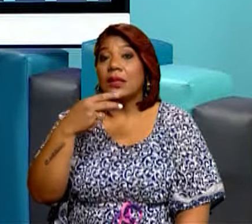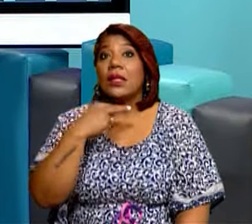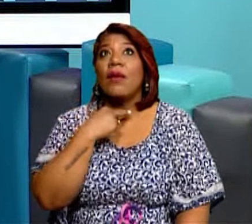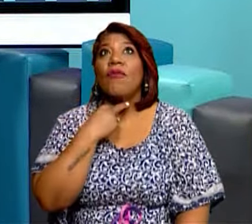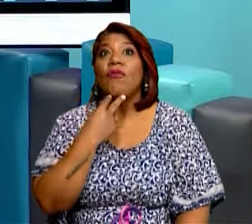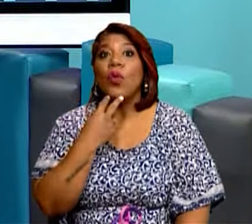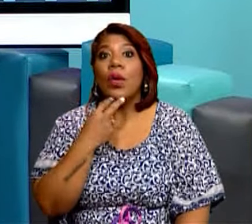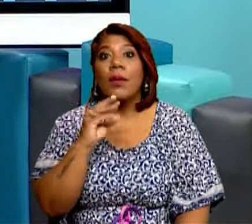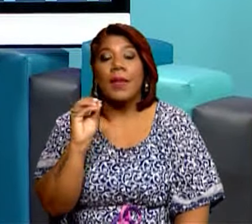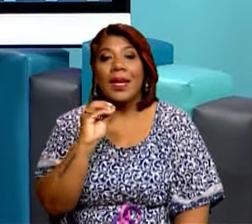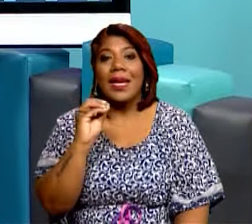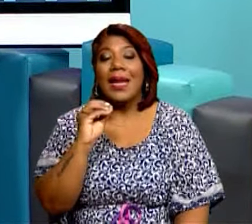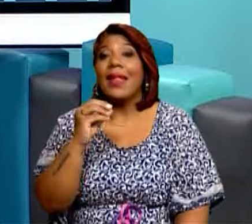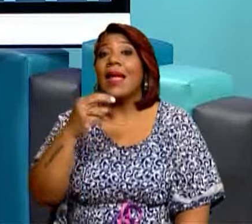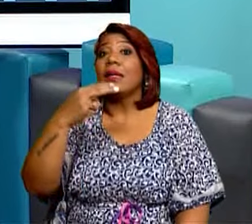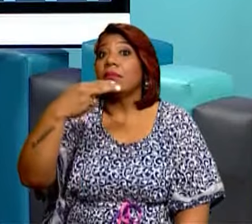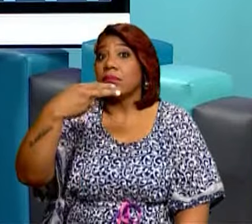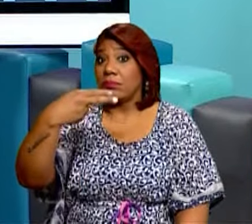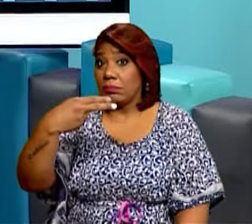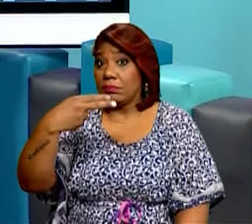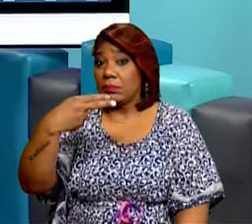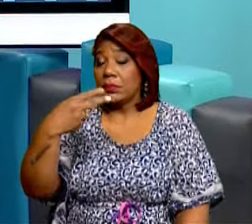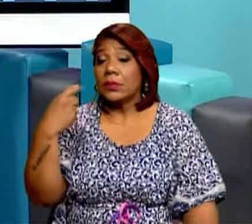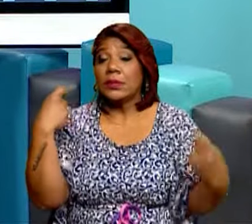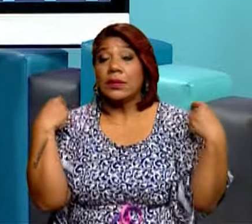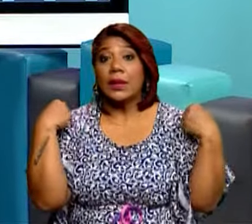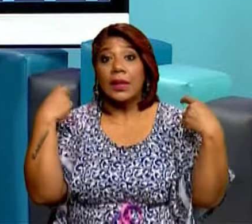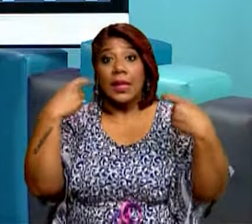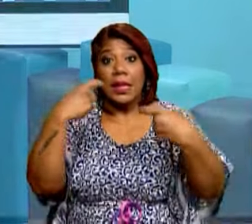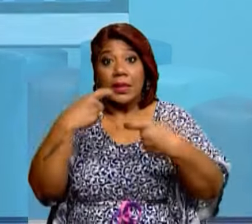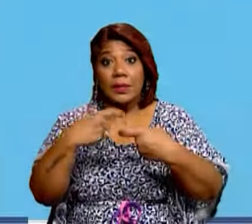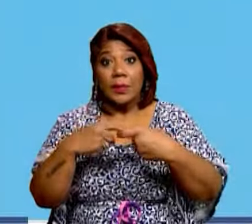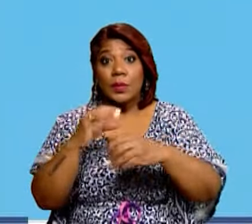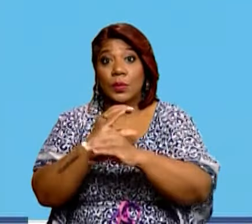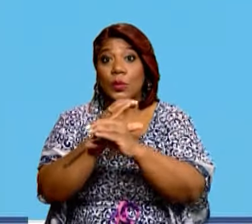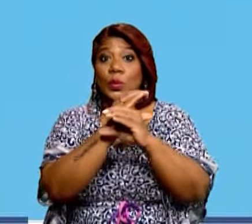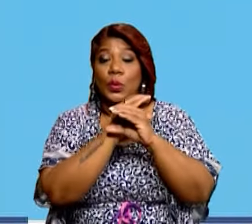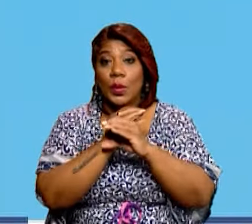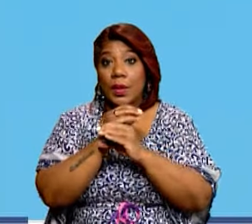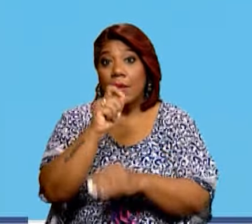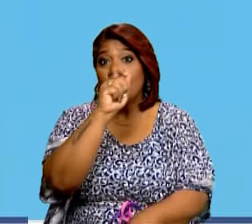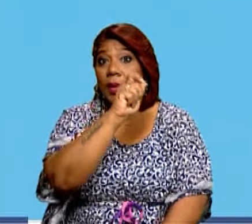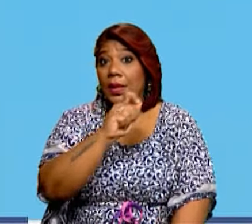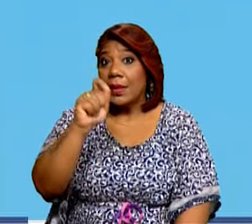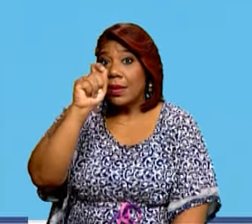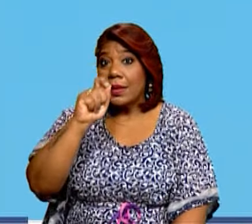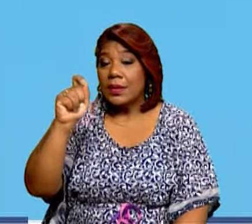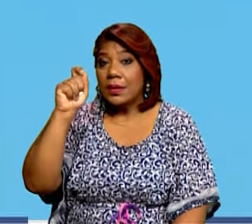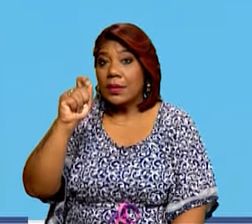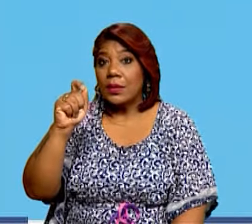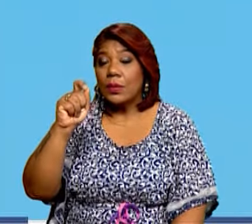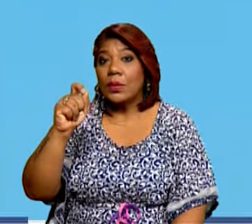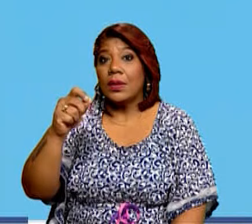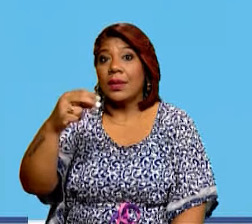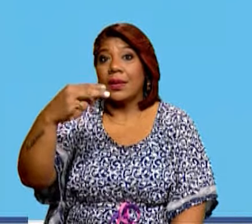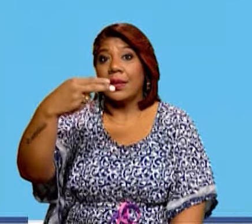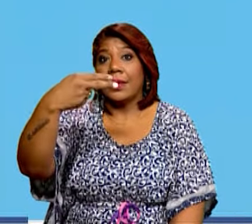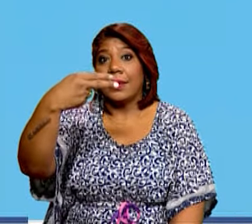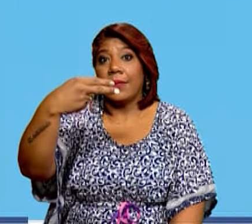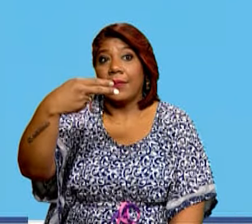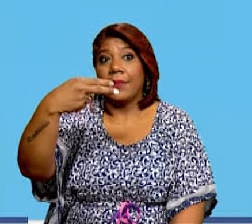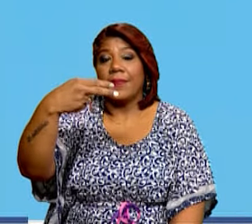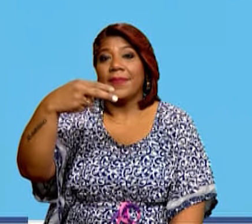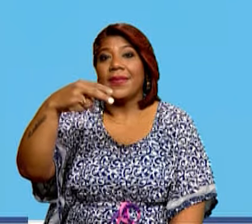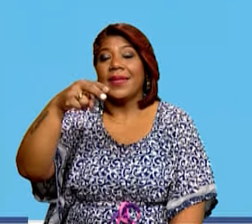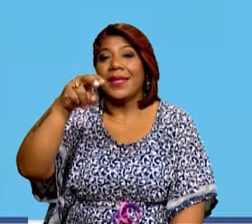pero muchas veces es importante por la parte de la ortografía. Vas a buscarla en la sopa de letra. Vamos a ir por filita.